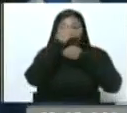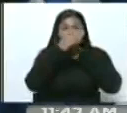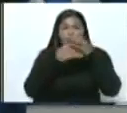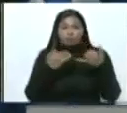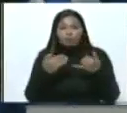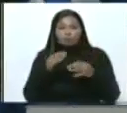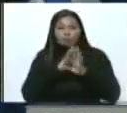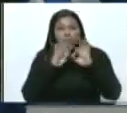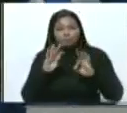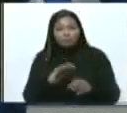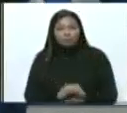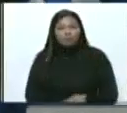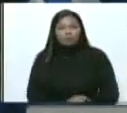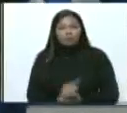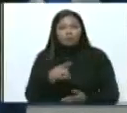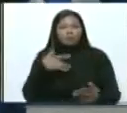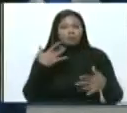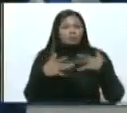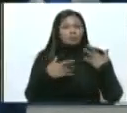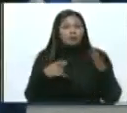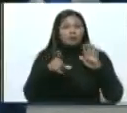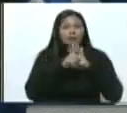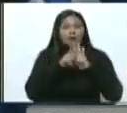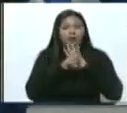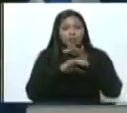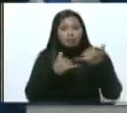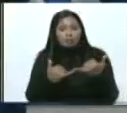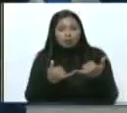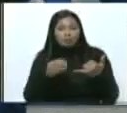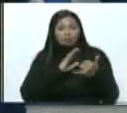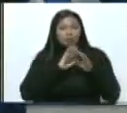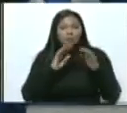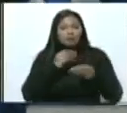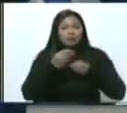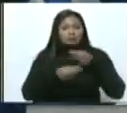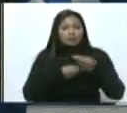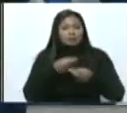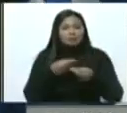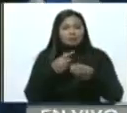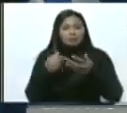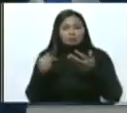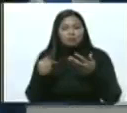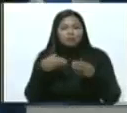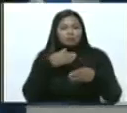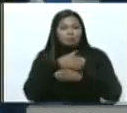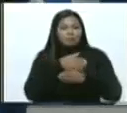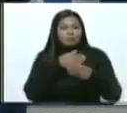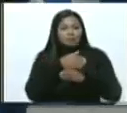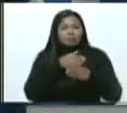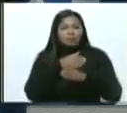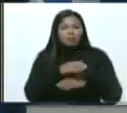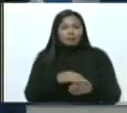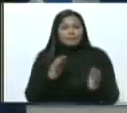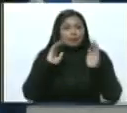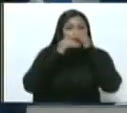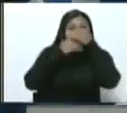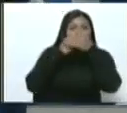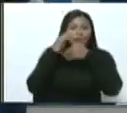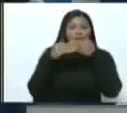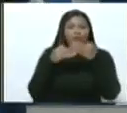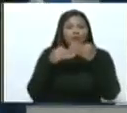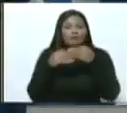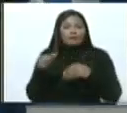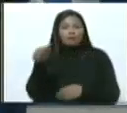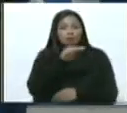disfraza con una actividad legal, en este caso la elaboración de productos de madera, camuflajeados en los